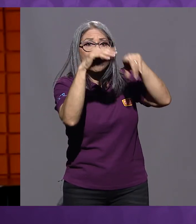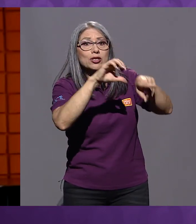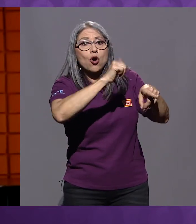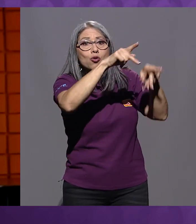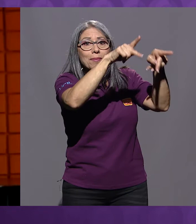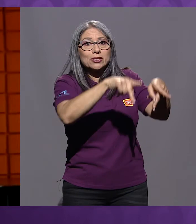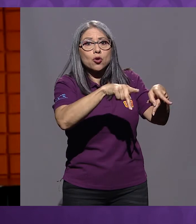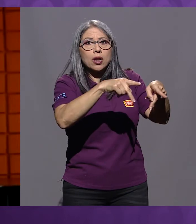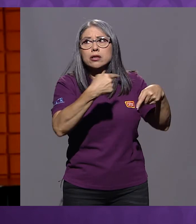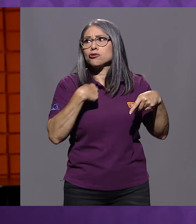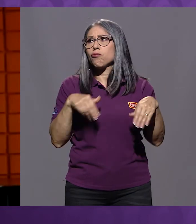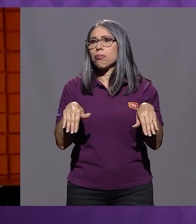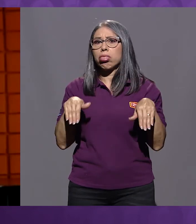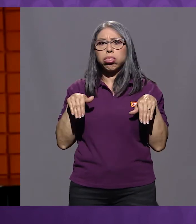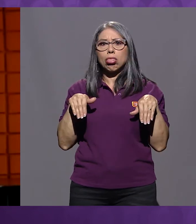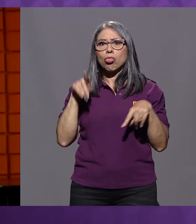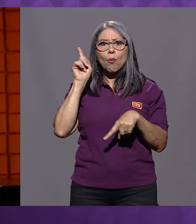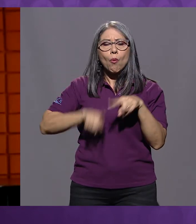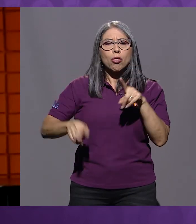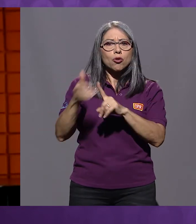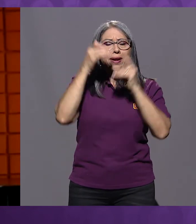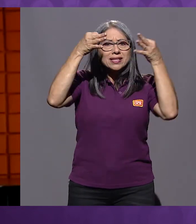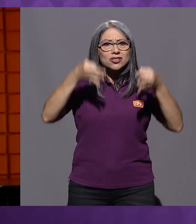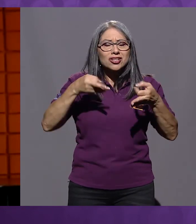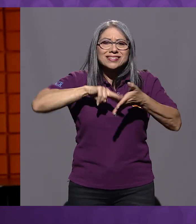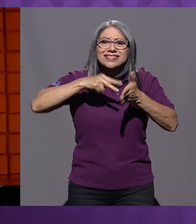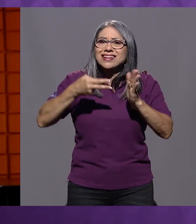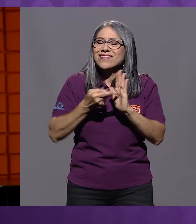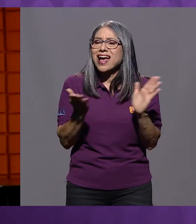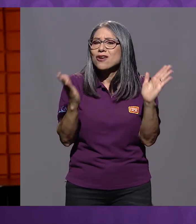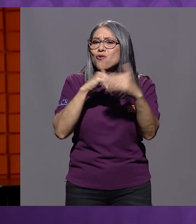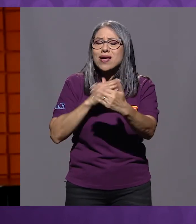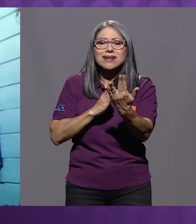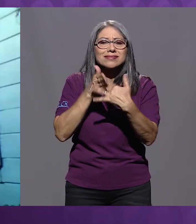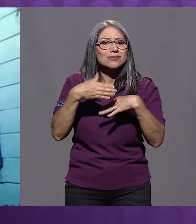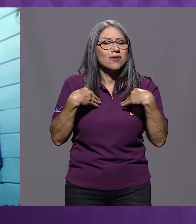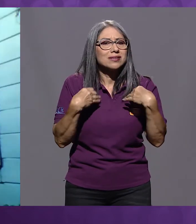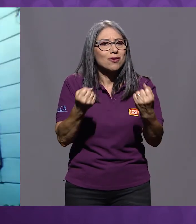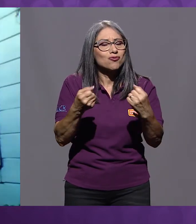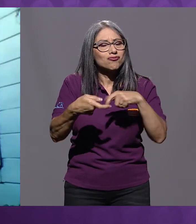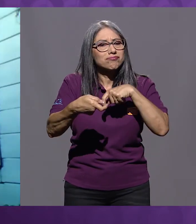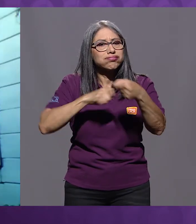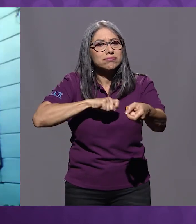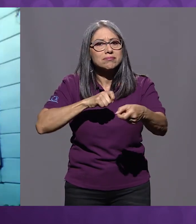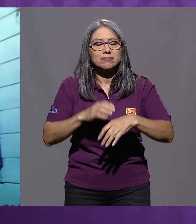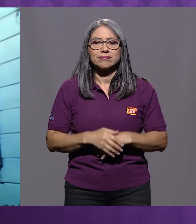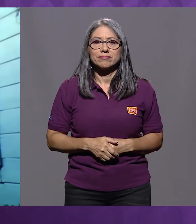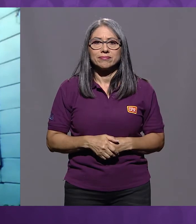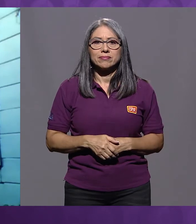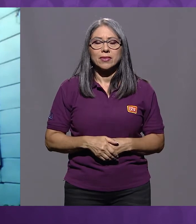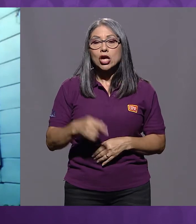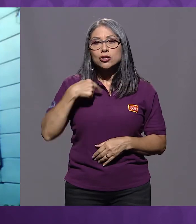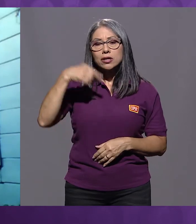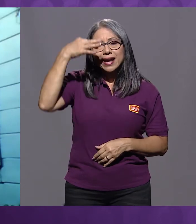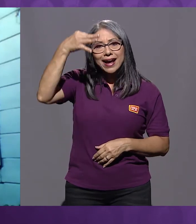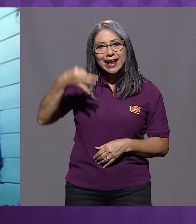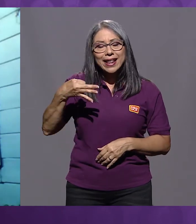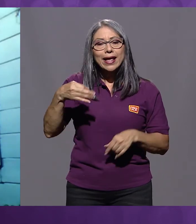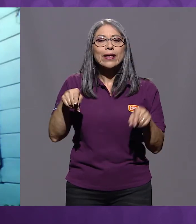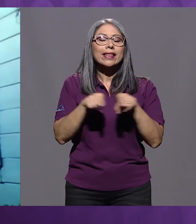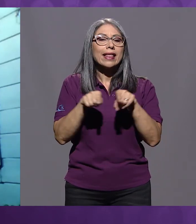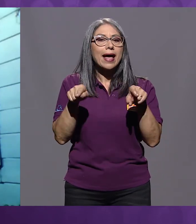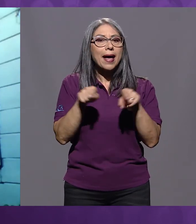tomar decisiones, el acceso a la salud no es completo. Creo que también es